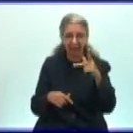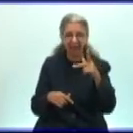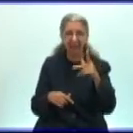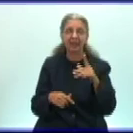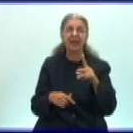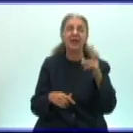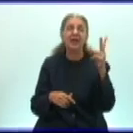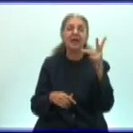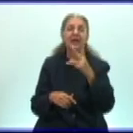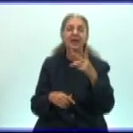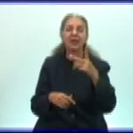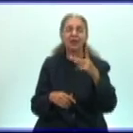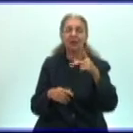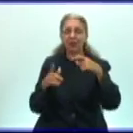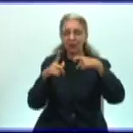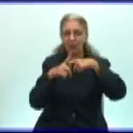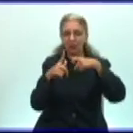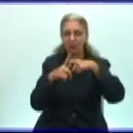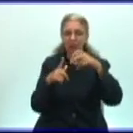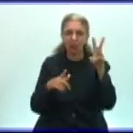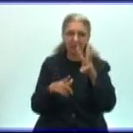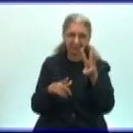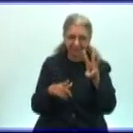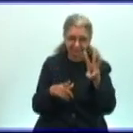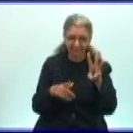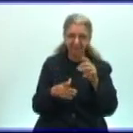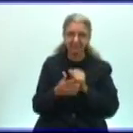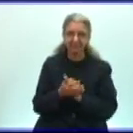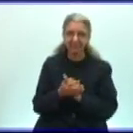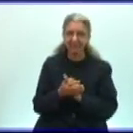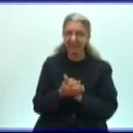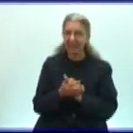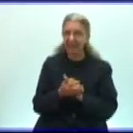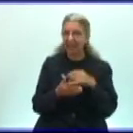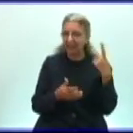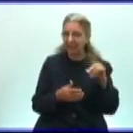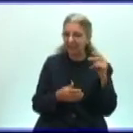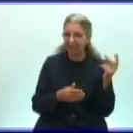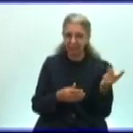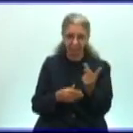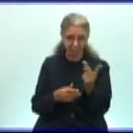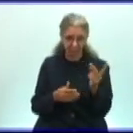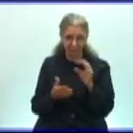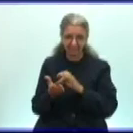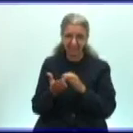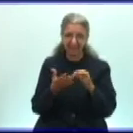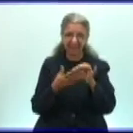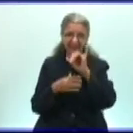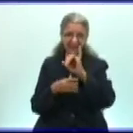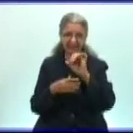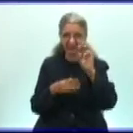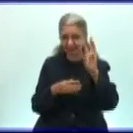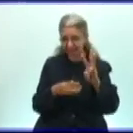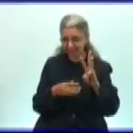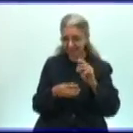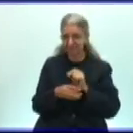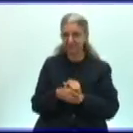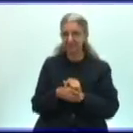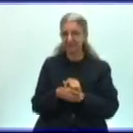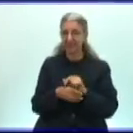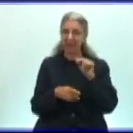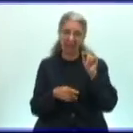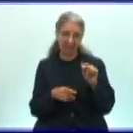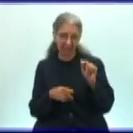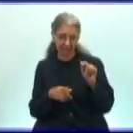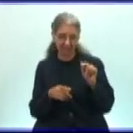kilowatt. Van a estar respondiendo también la actividad número 2 de la página 63. En ello